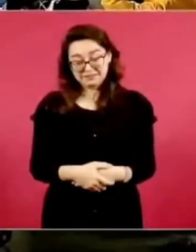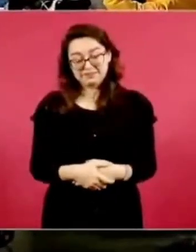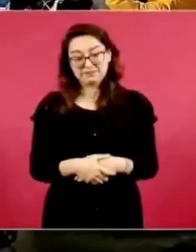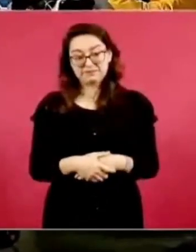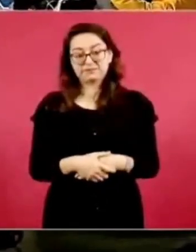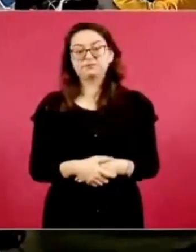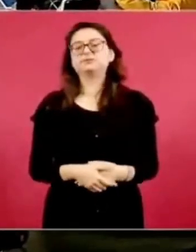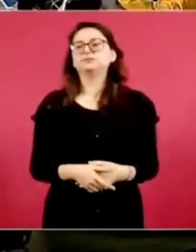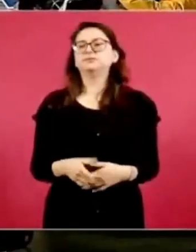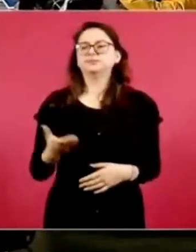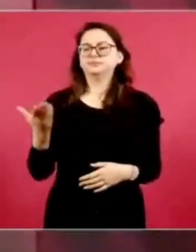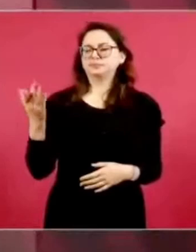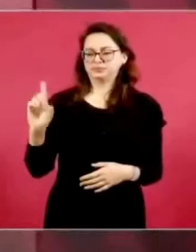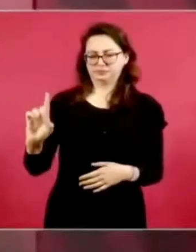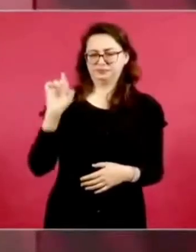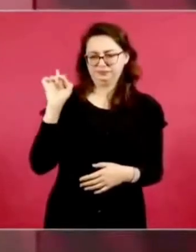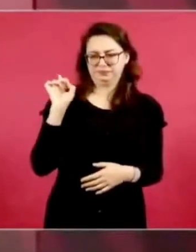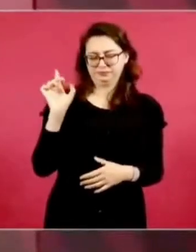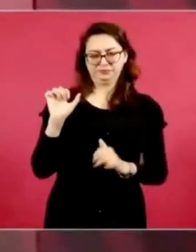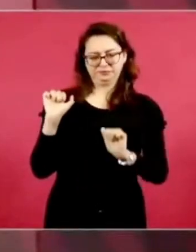que vienen a la marcha, ¿no?